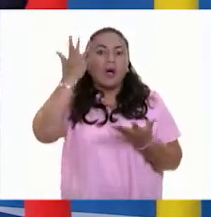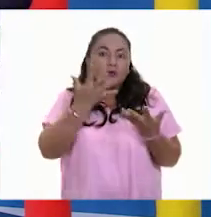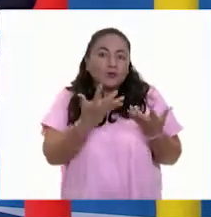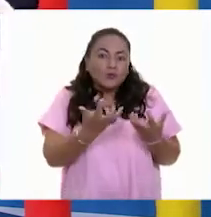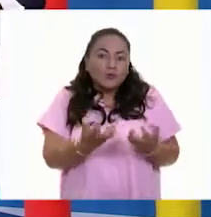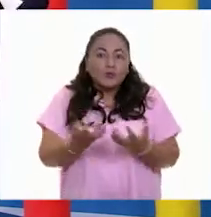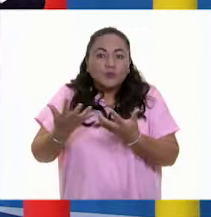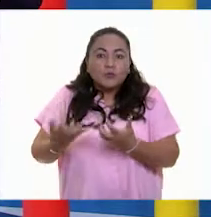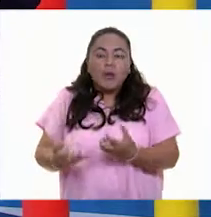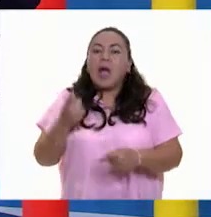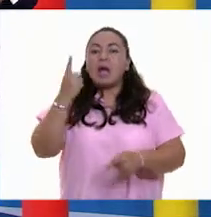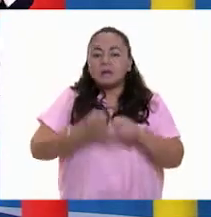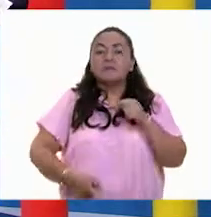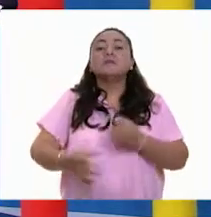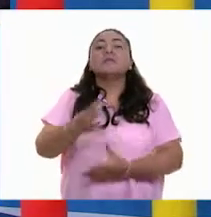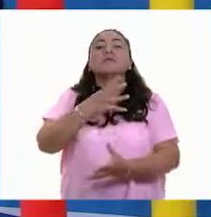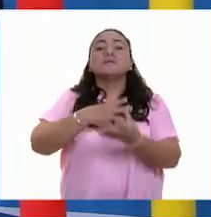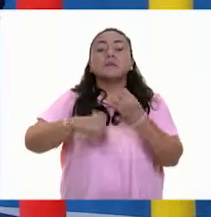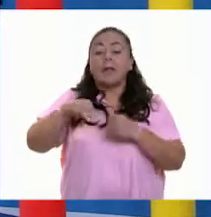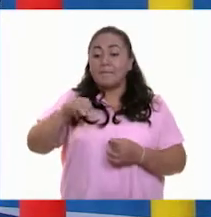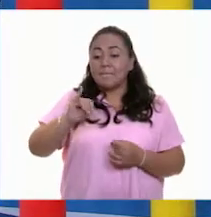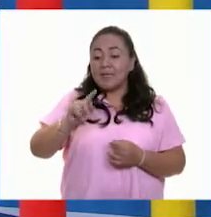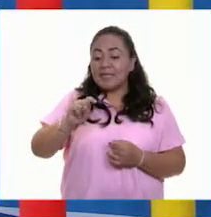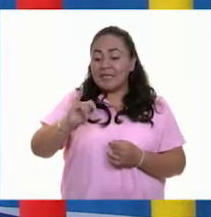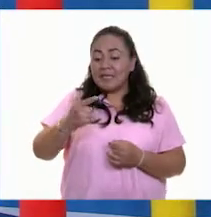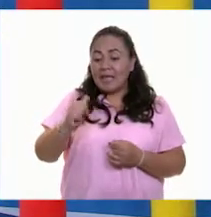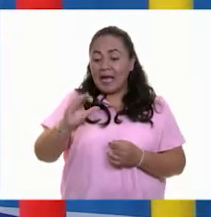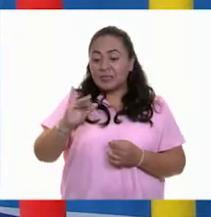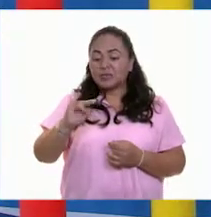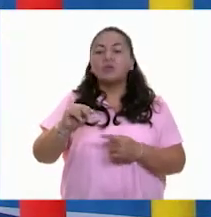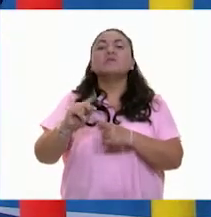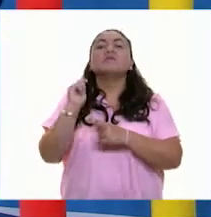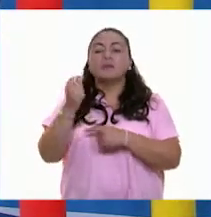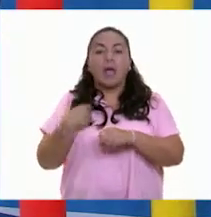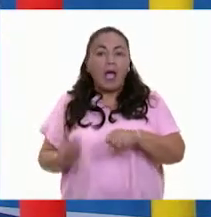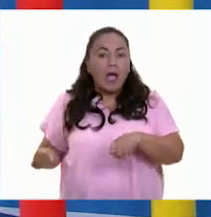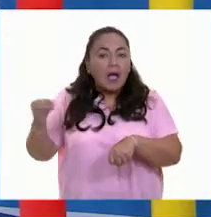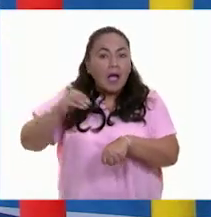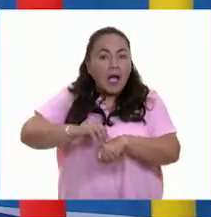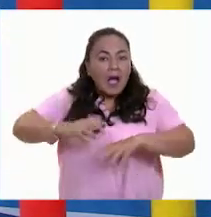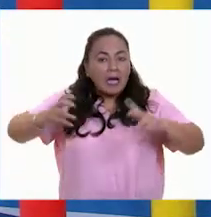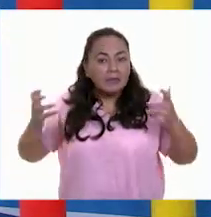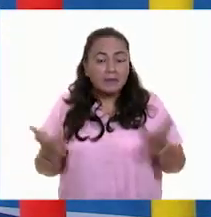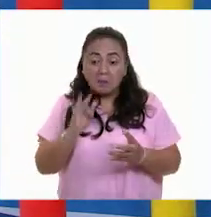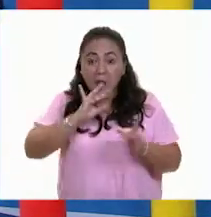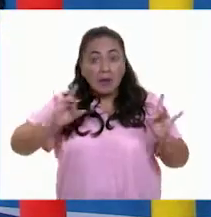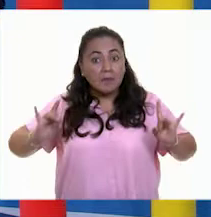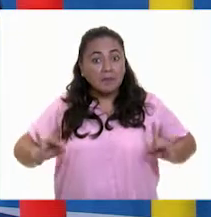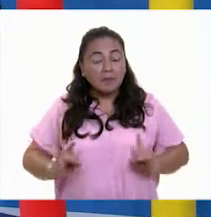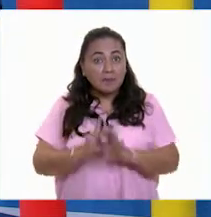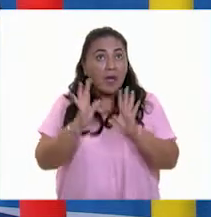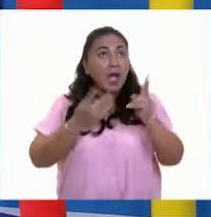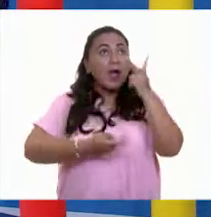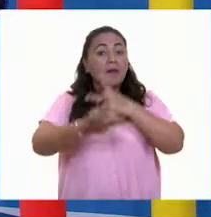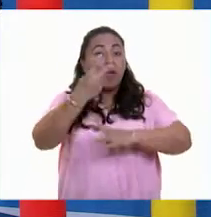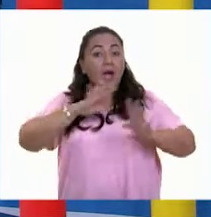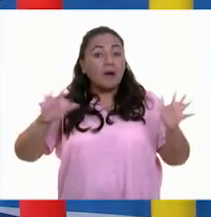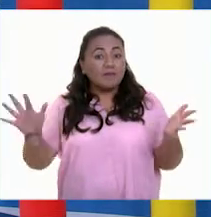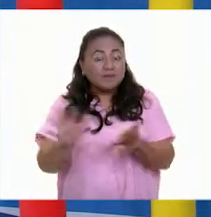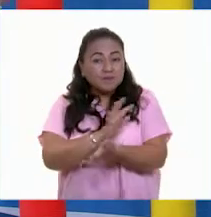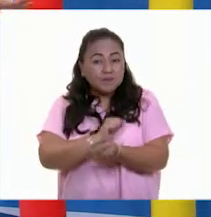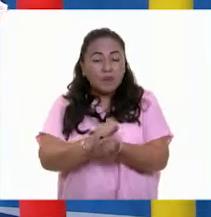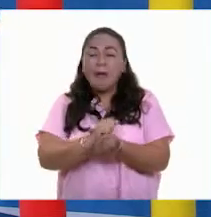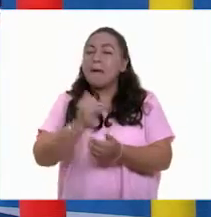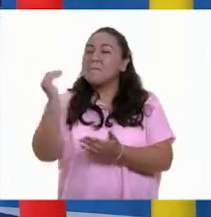En tanto, la mitigación es la aplicación de medidas para que en caso de que el desastre se presente, afecte